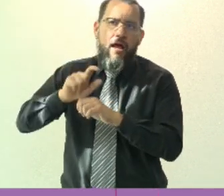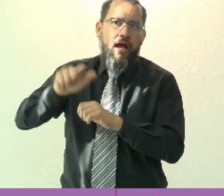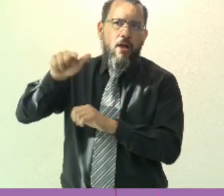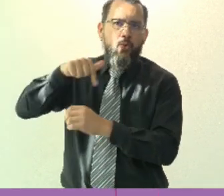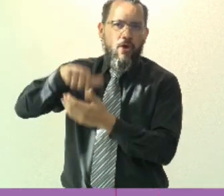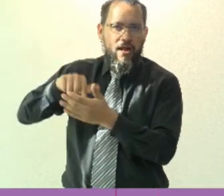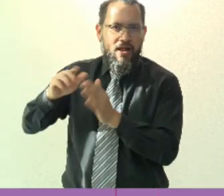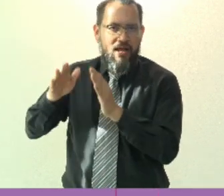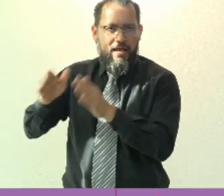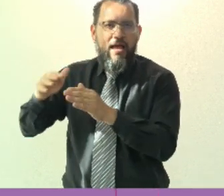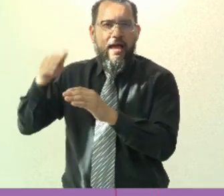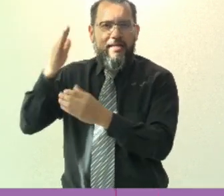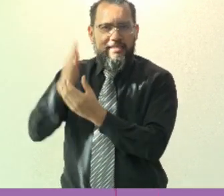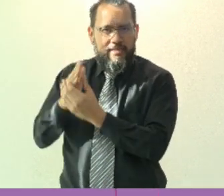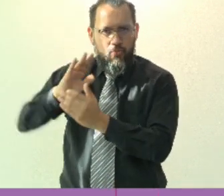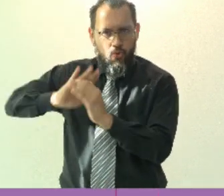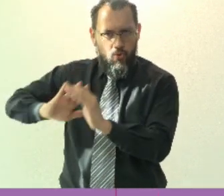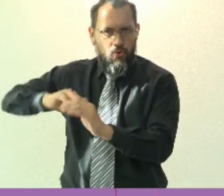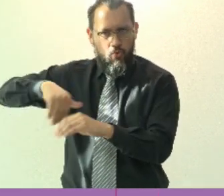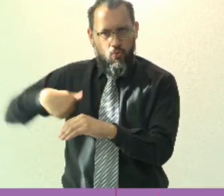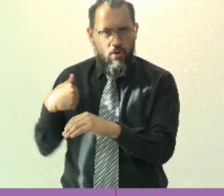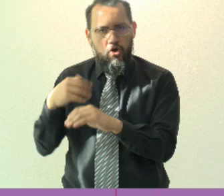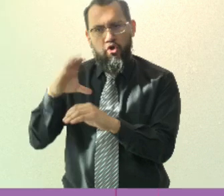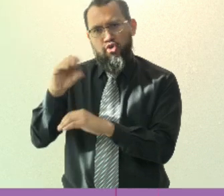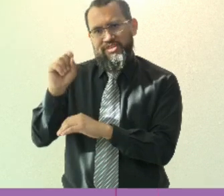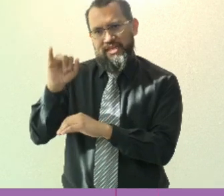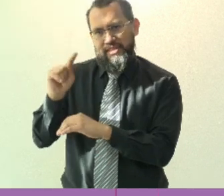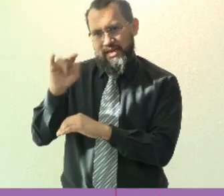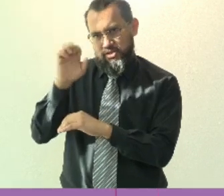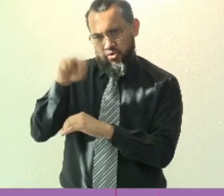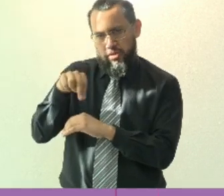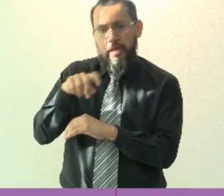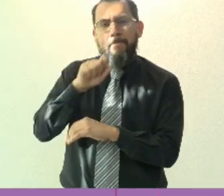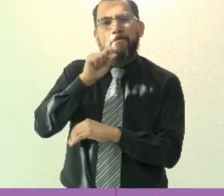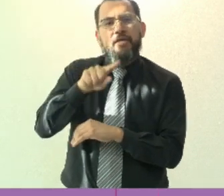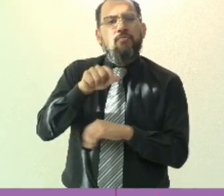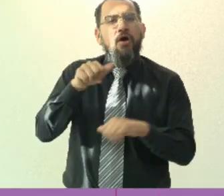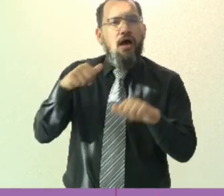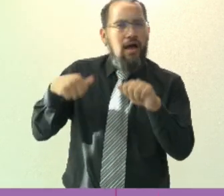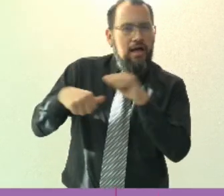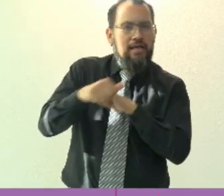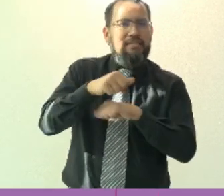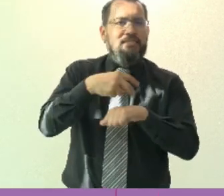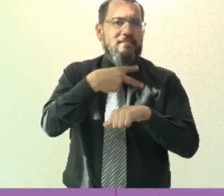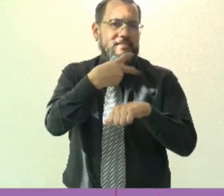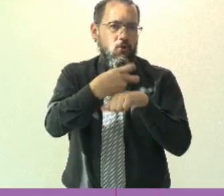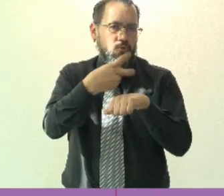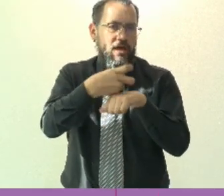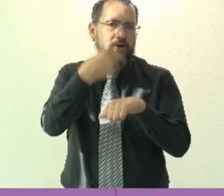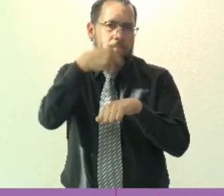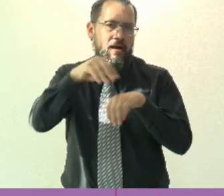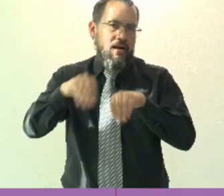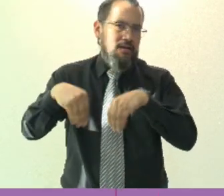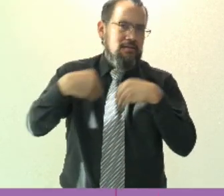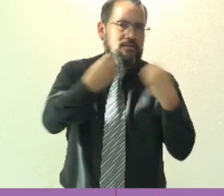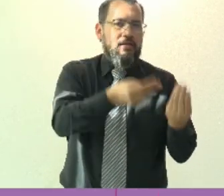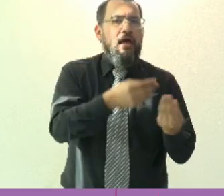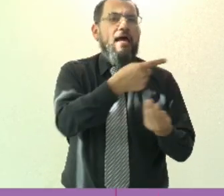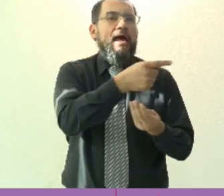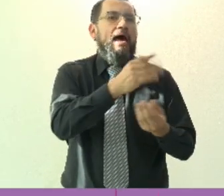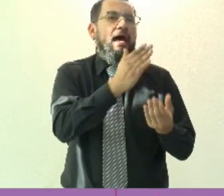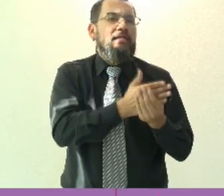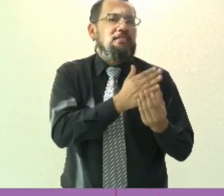concentración y en su caso los inventarios de transferencia secundaria en el caso de archivos históricos. También